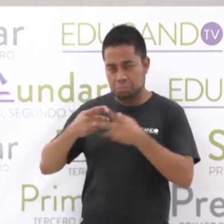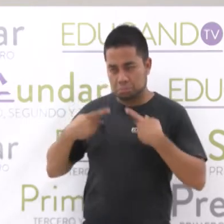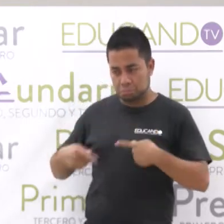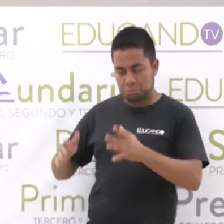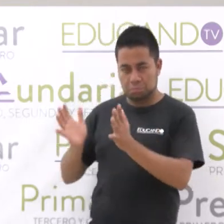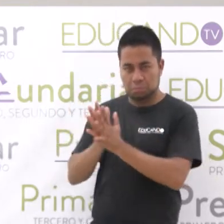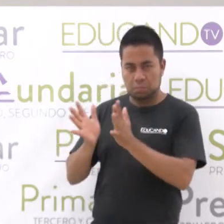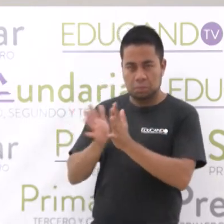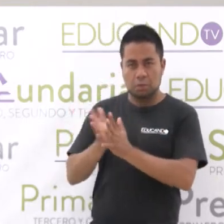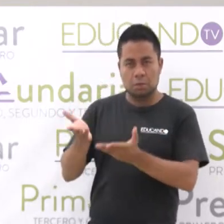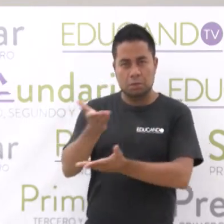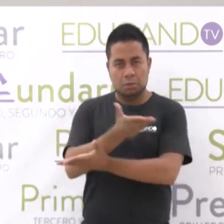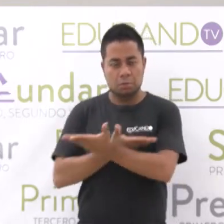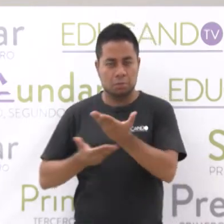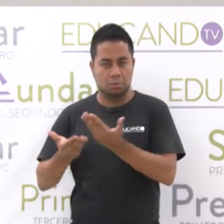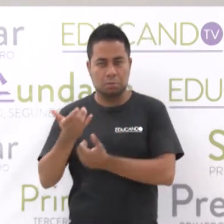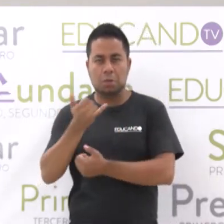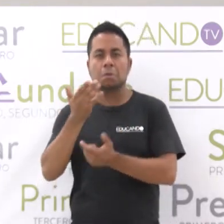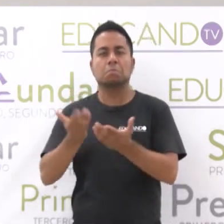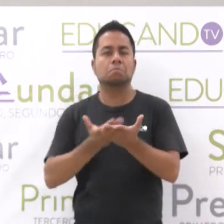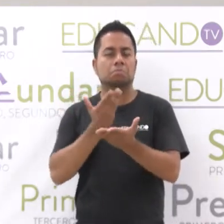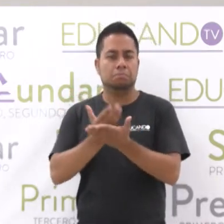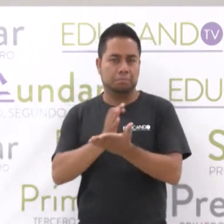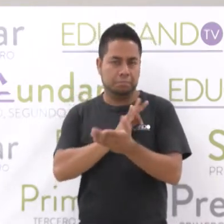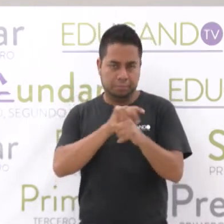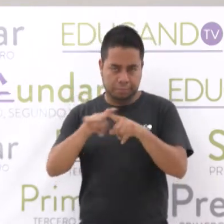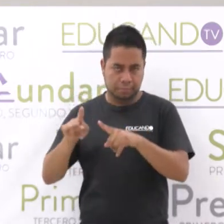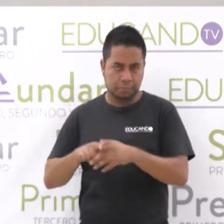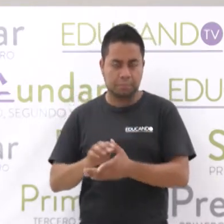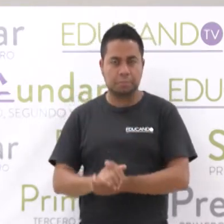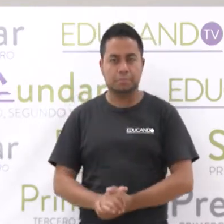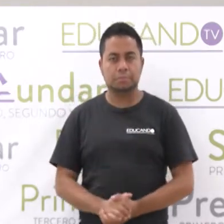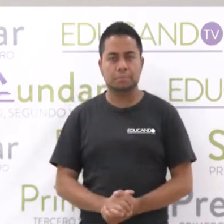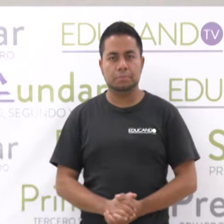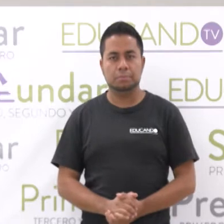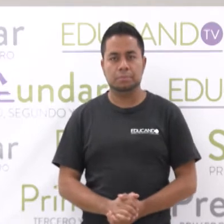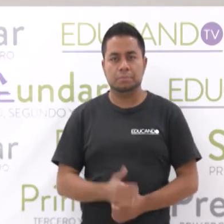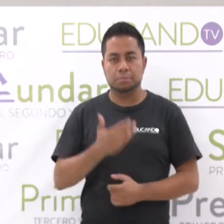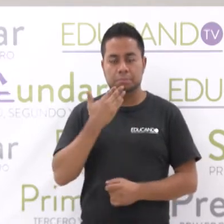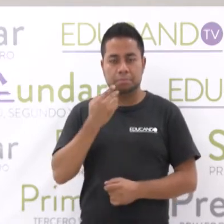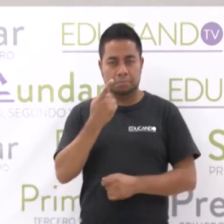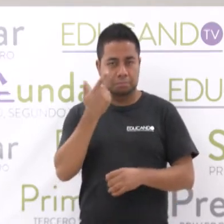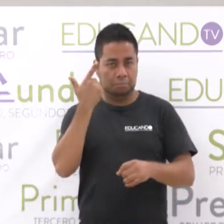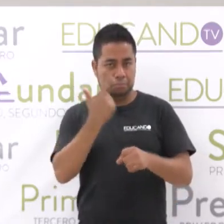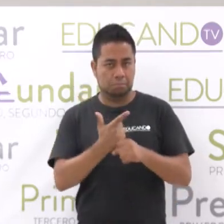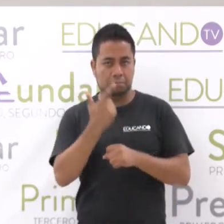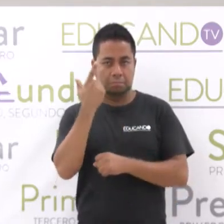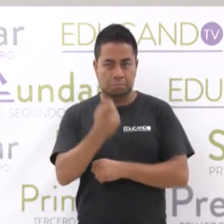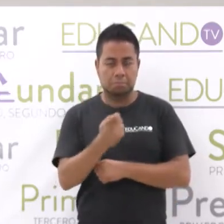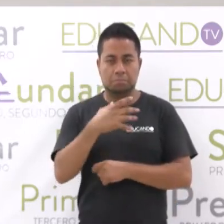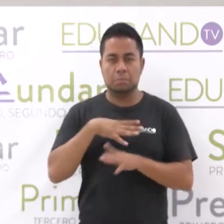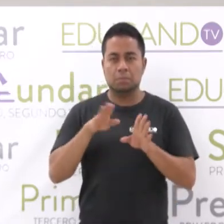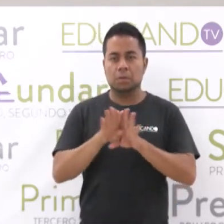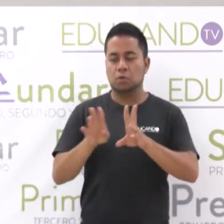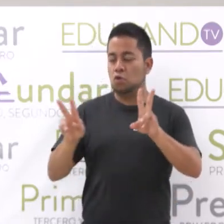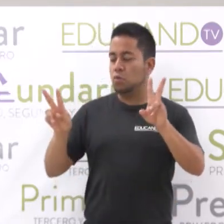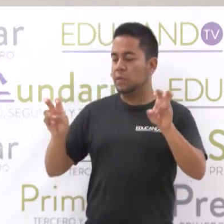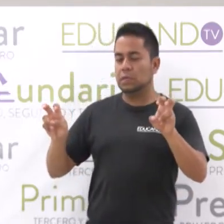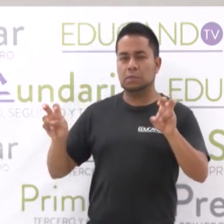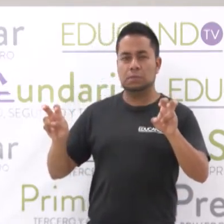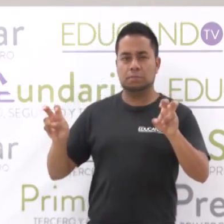ciudadano activo y propositivo. Bien, esto es, si se dan cuenta, está en